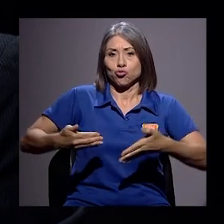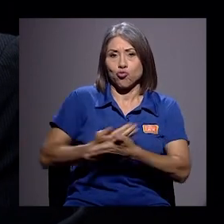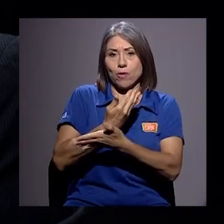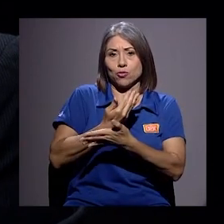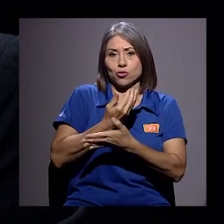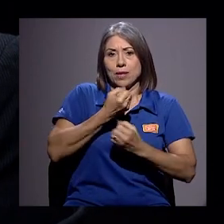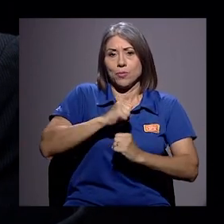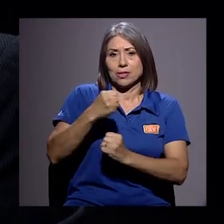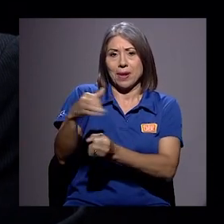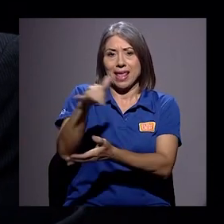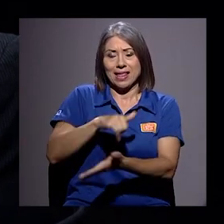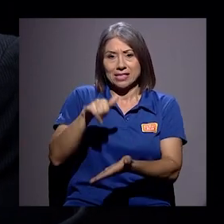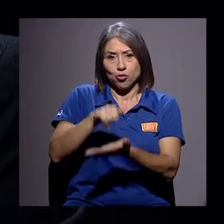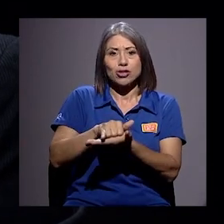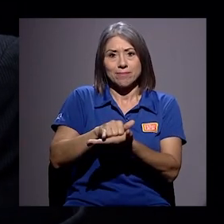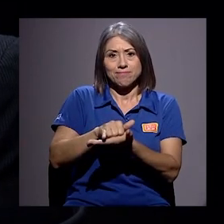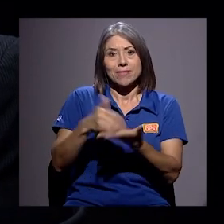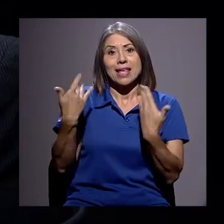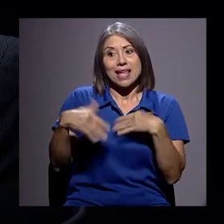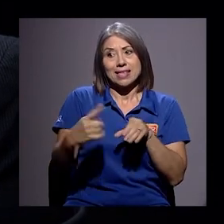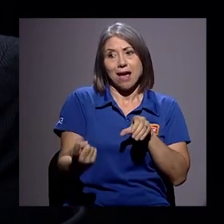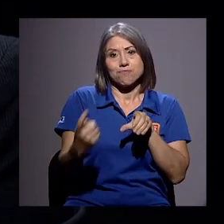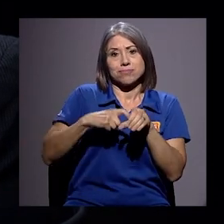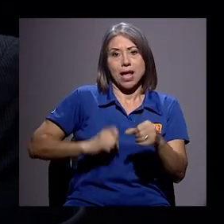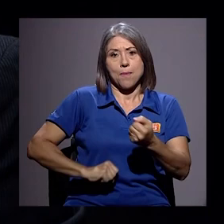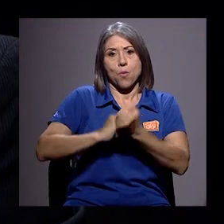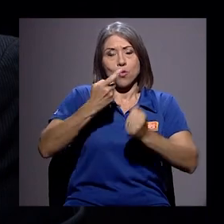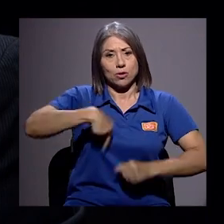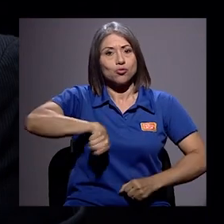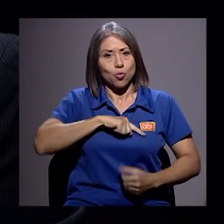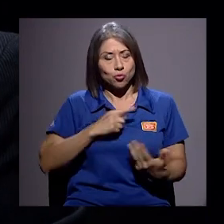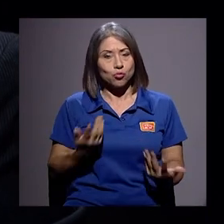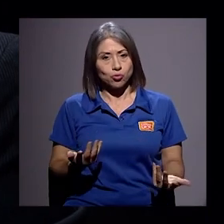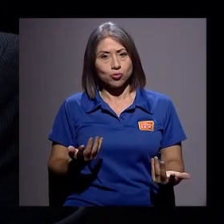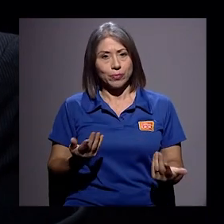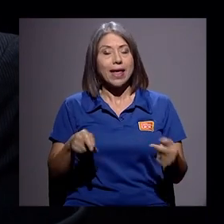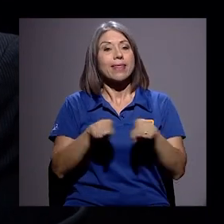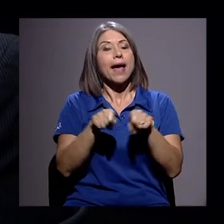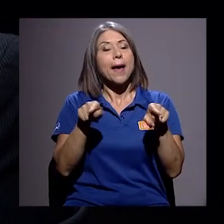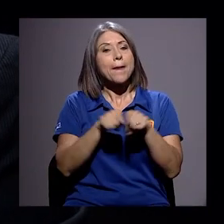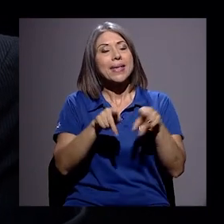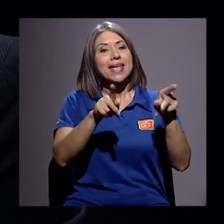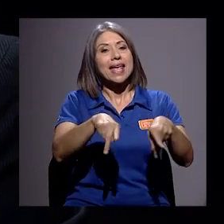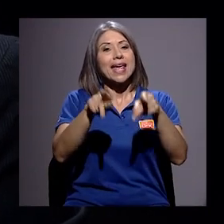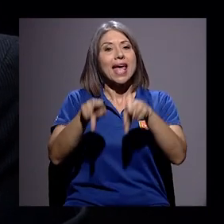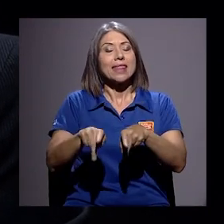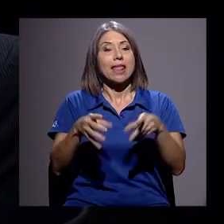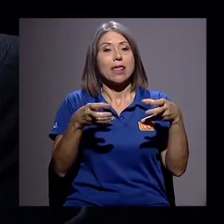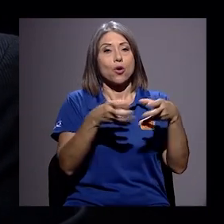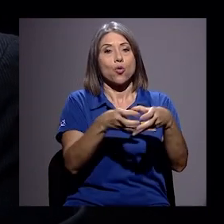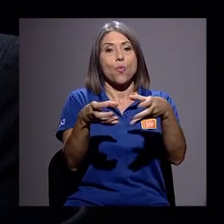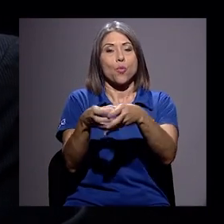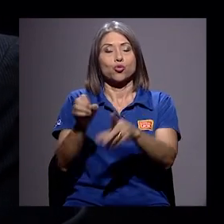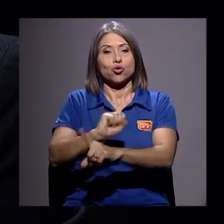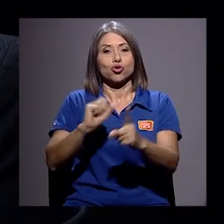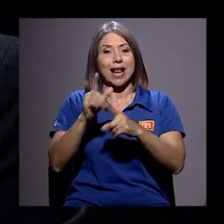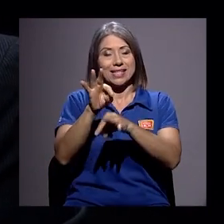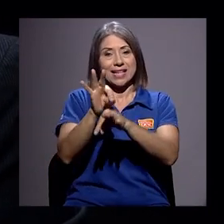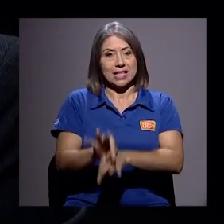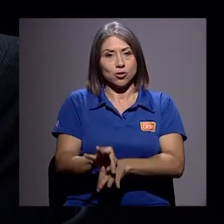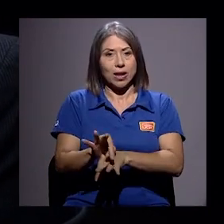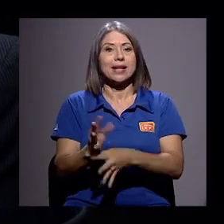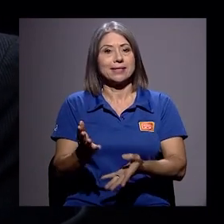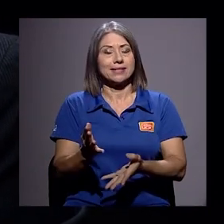municipalidad de lanús en que se han aliado con nosotros y nos han dado el apoyo también tenemos gente de los movimientos sociales tradicionales